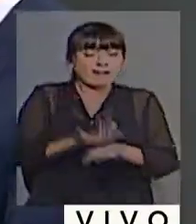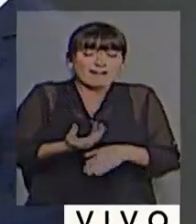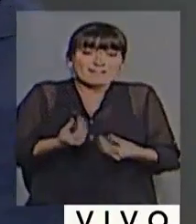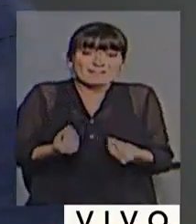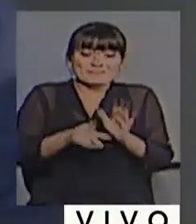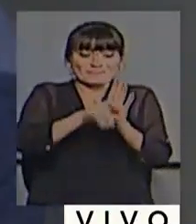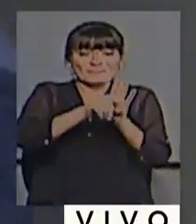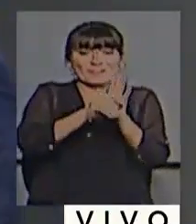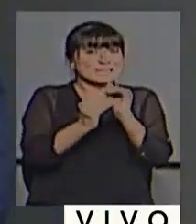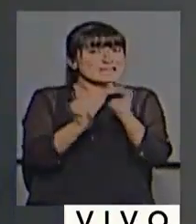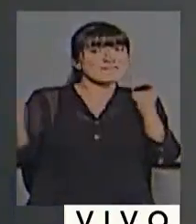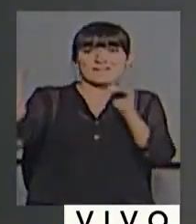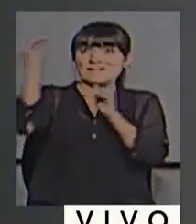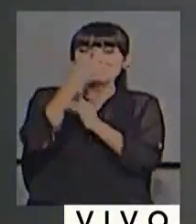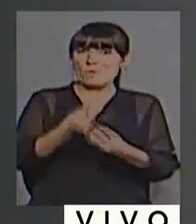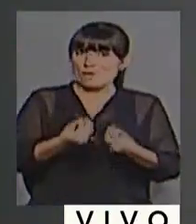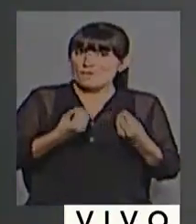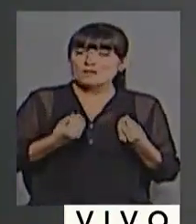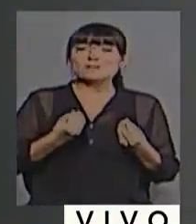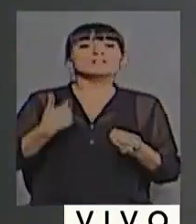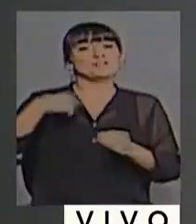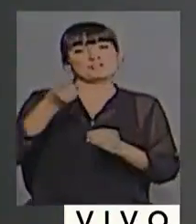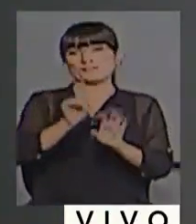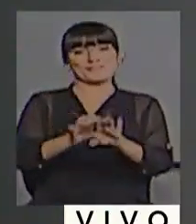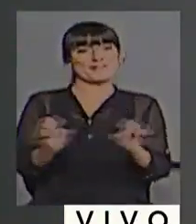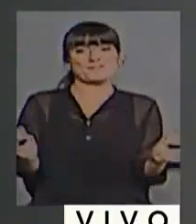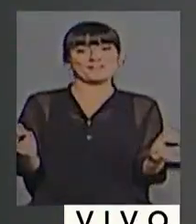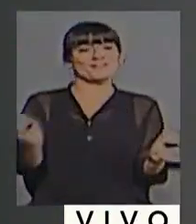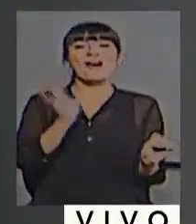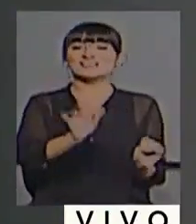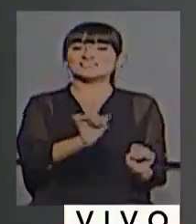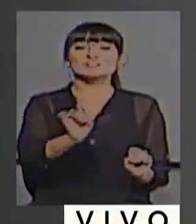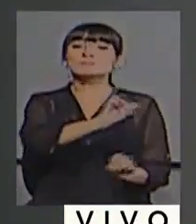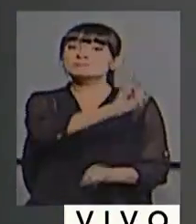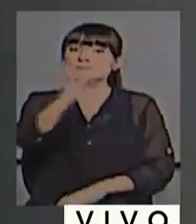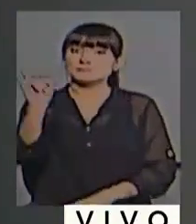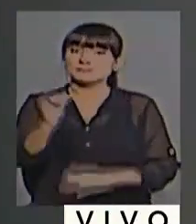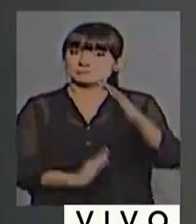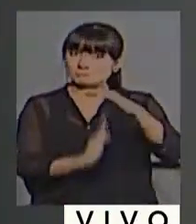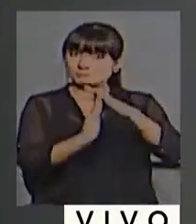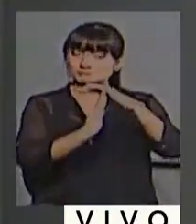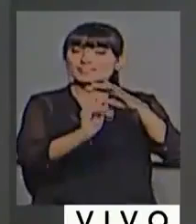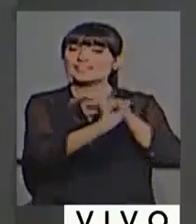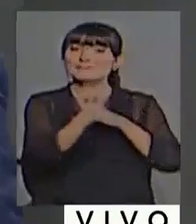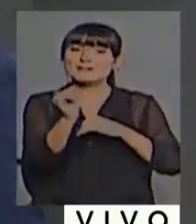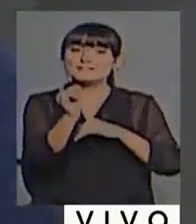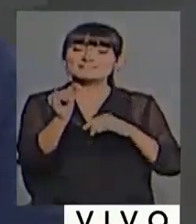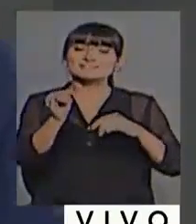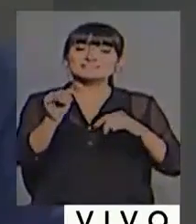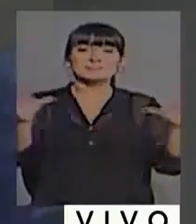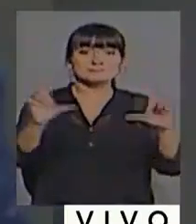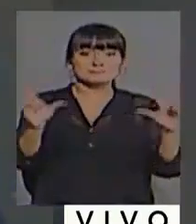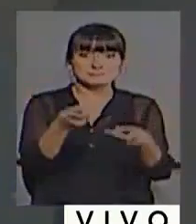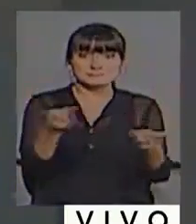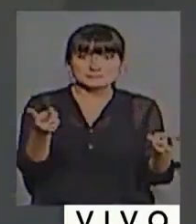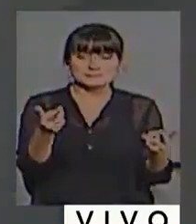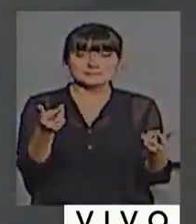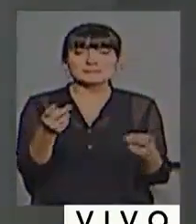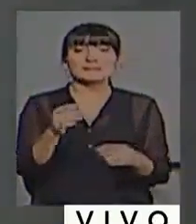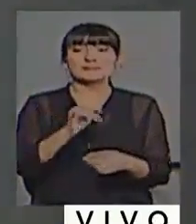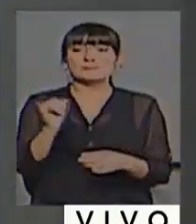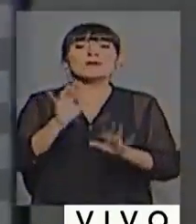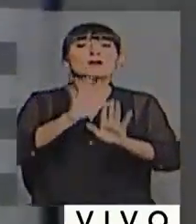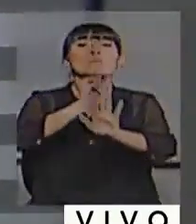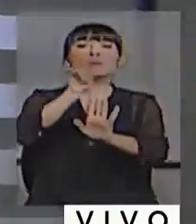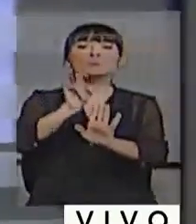buen nivel que aportan. Eso yo no lo comparto. No va a ser así. A la vuelta. No va a ser así. A la vuelta de estos comerciales. Y otra pregunta que nos